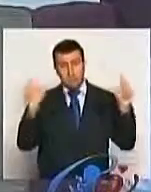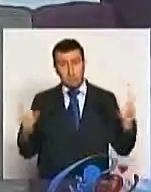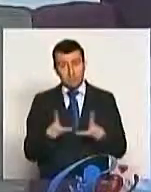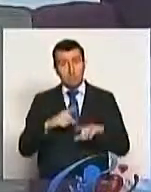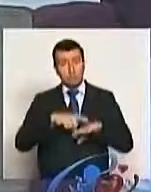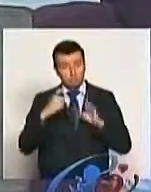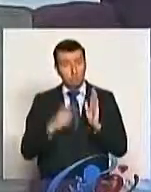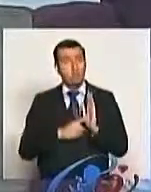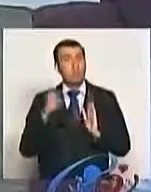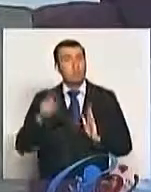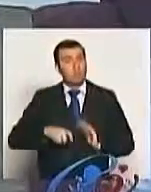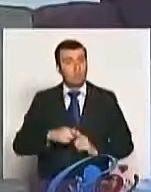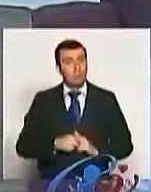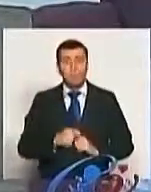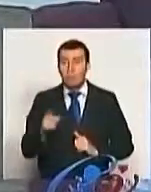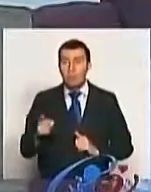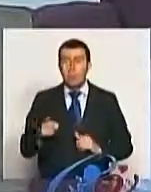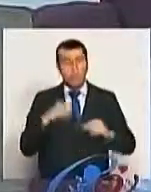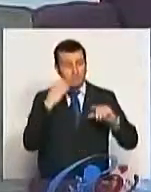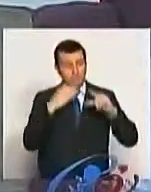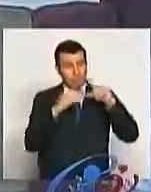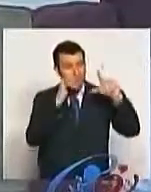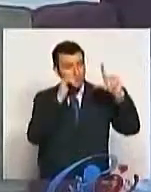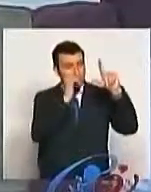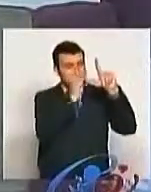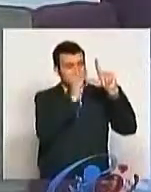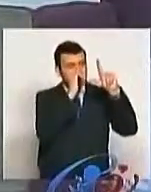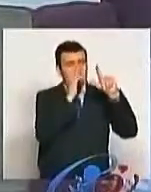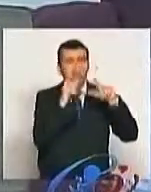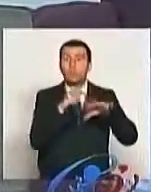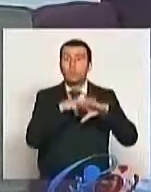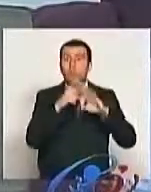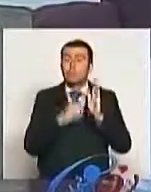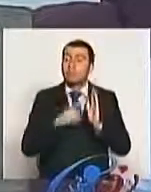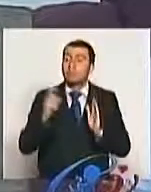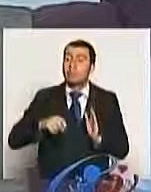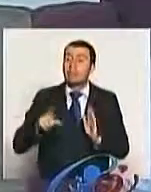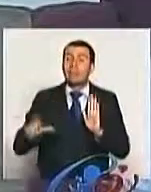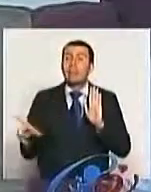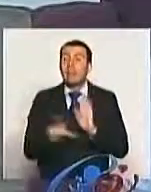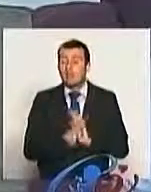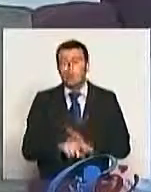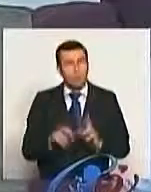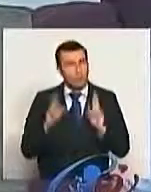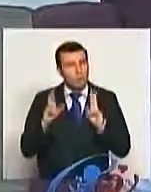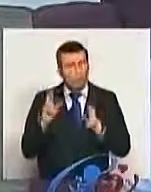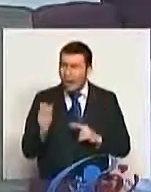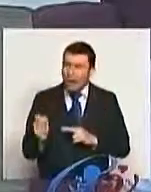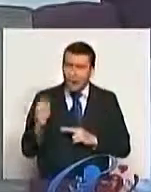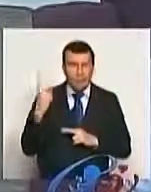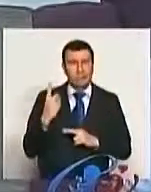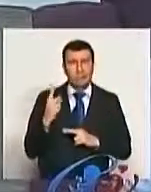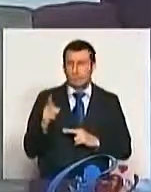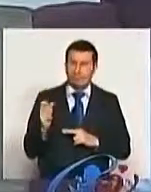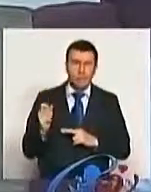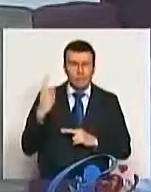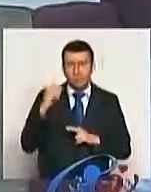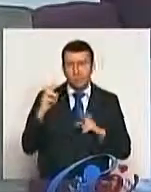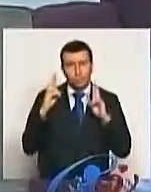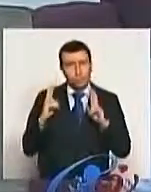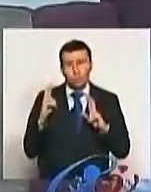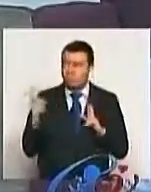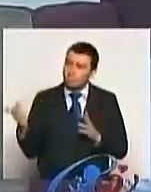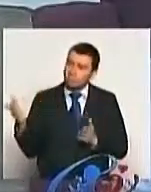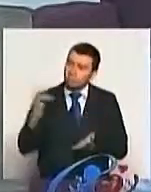La citología debe ir con colposcopia. Esto debería ser una ley. Ojalá alguien en nuestros